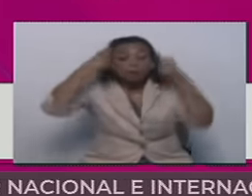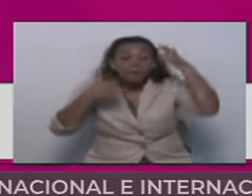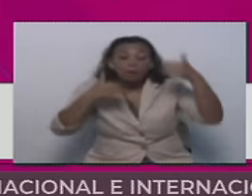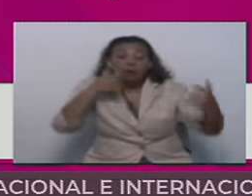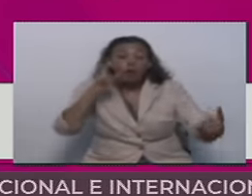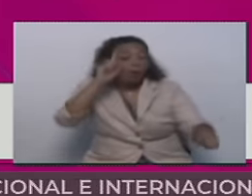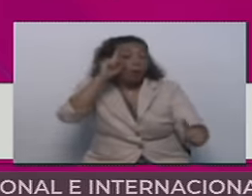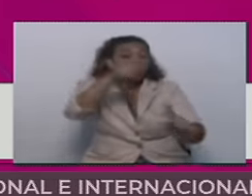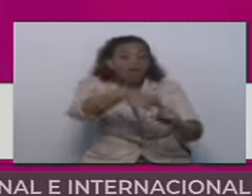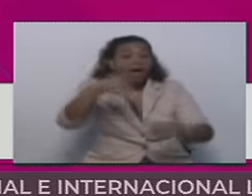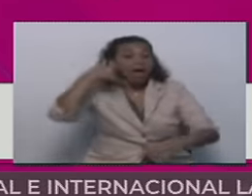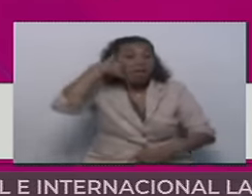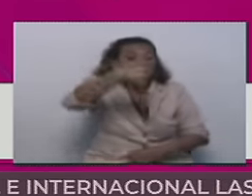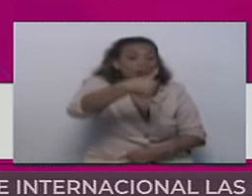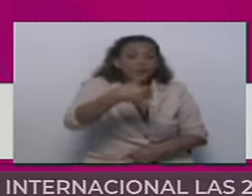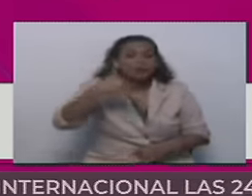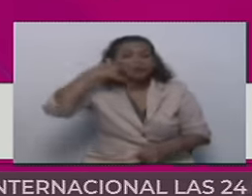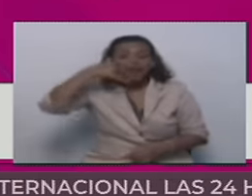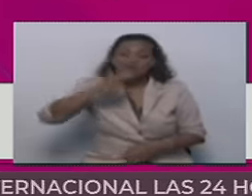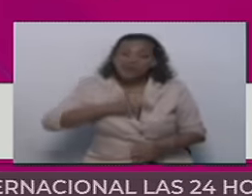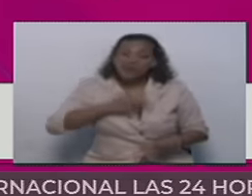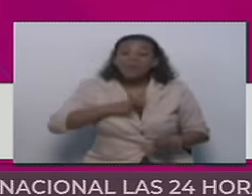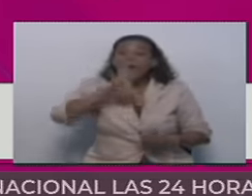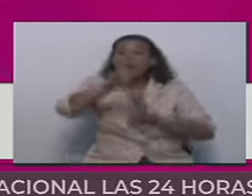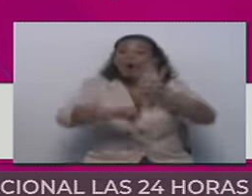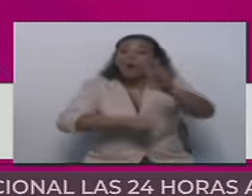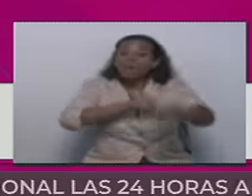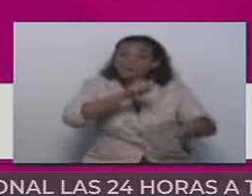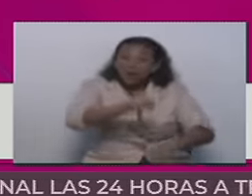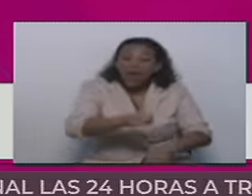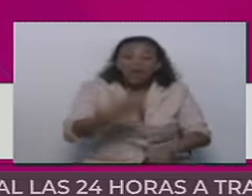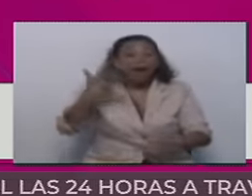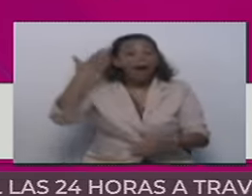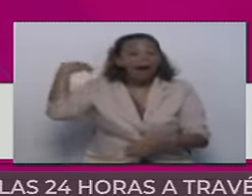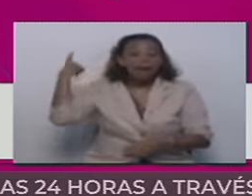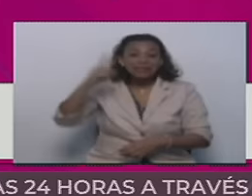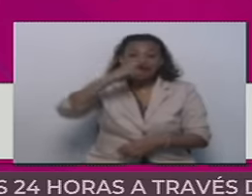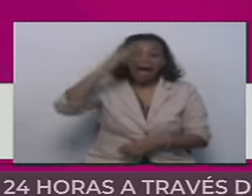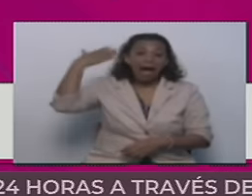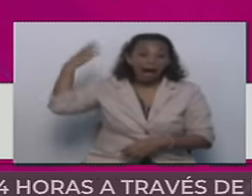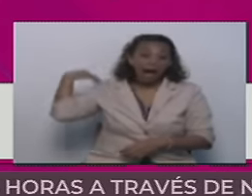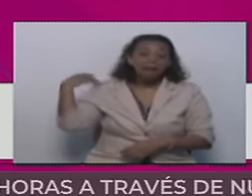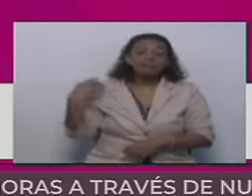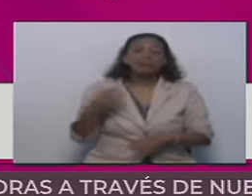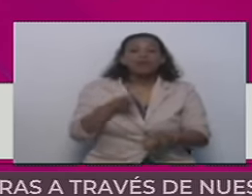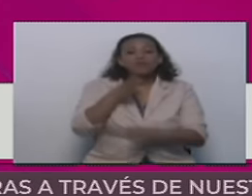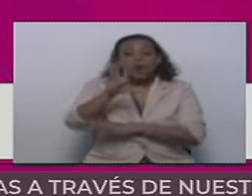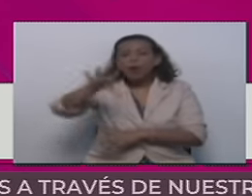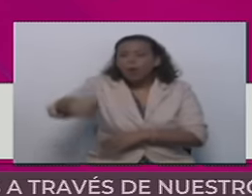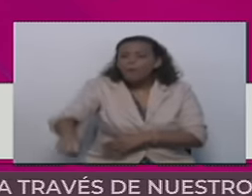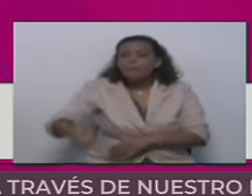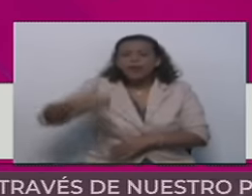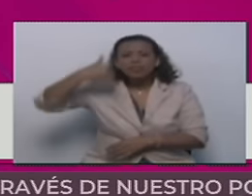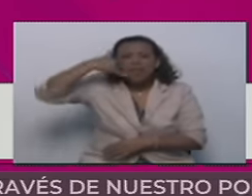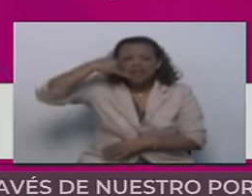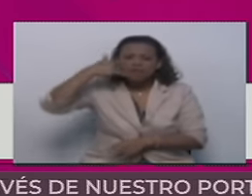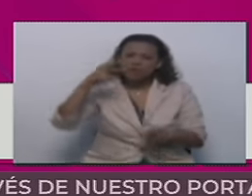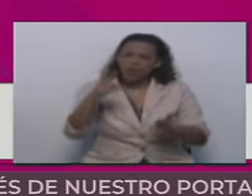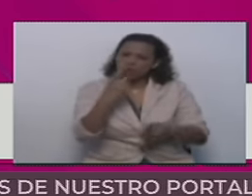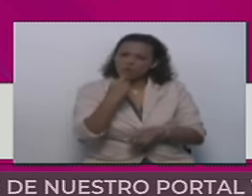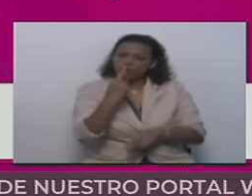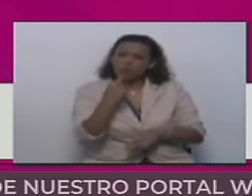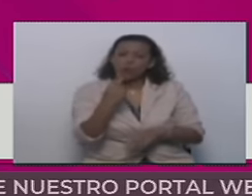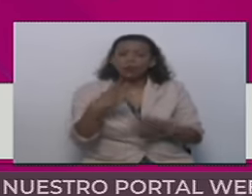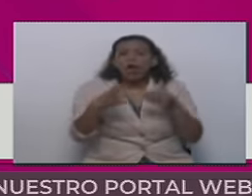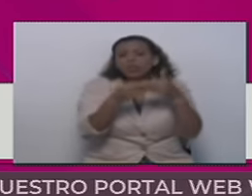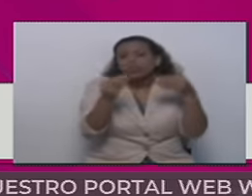Chávez, pero era un teléfono rojo que yo se lo compré en una oportunidad que fui a la OIT y vi por allá algo que era todo a